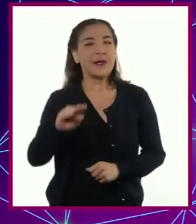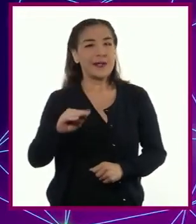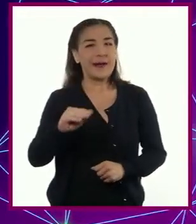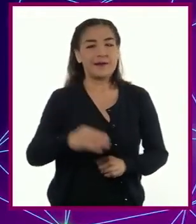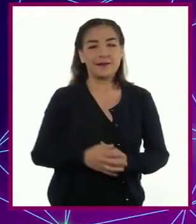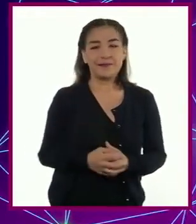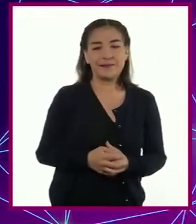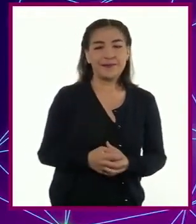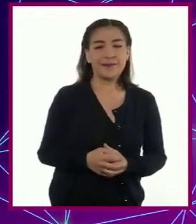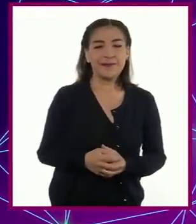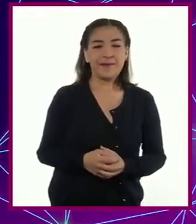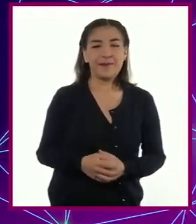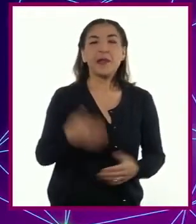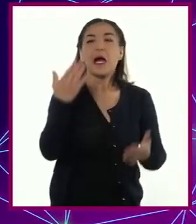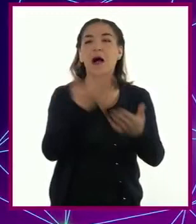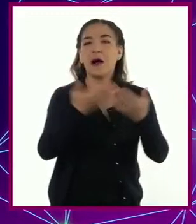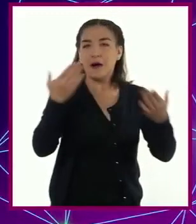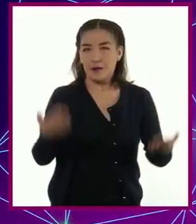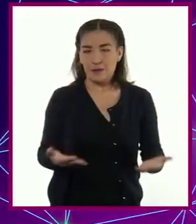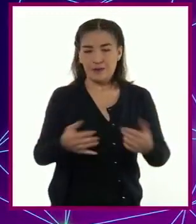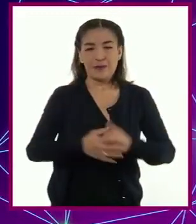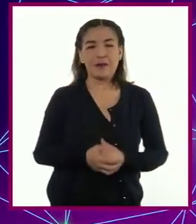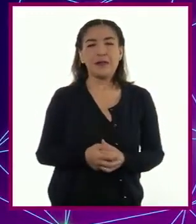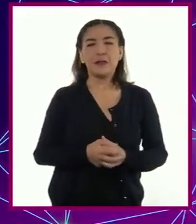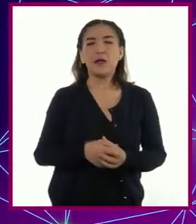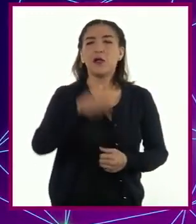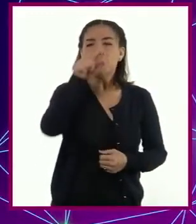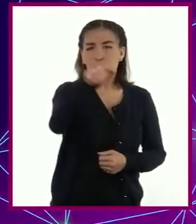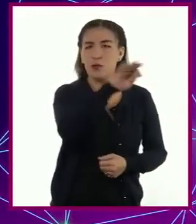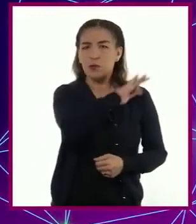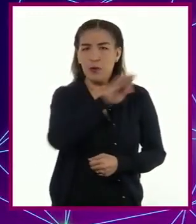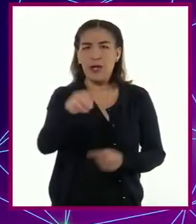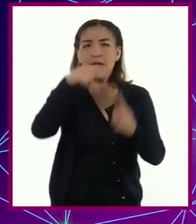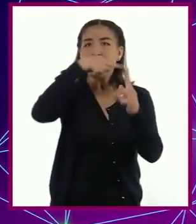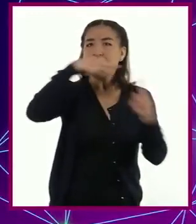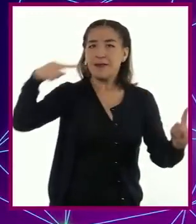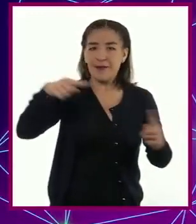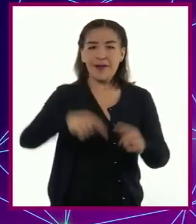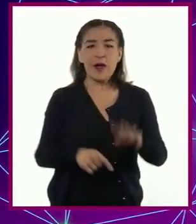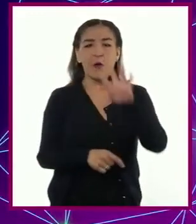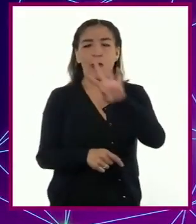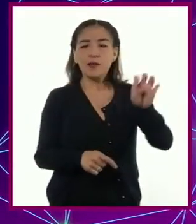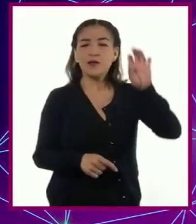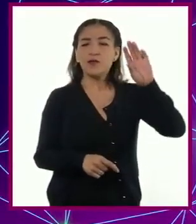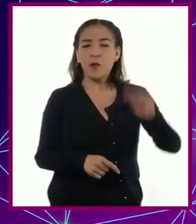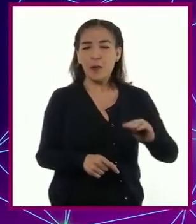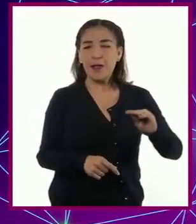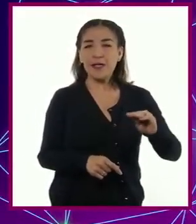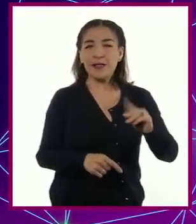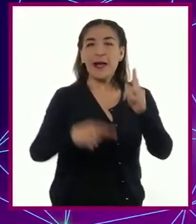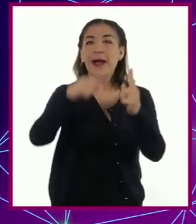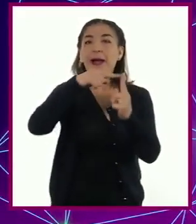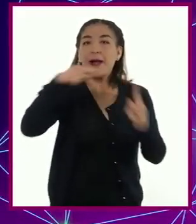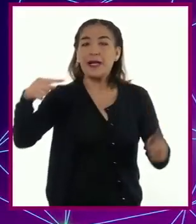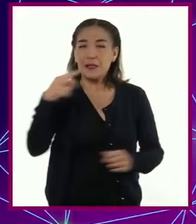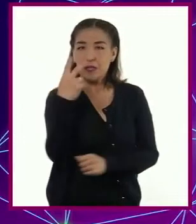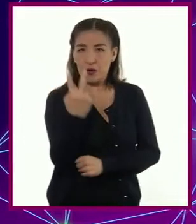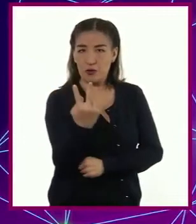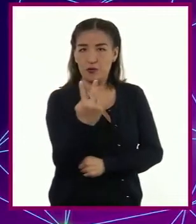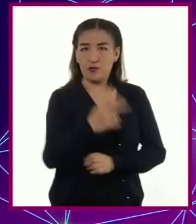490. Ahora, ¿se puede dividir el 490 entre